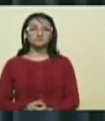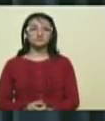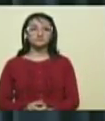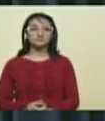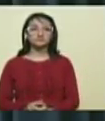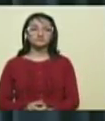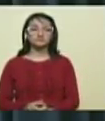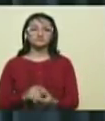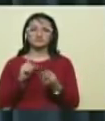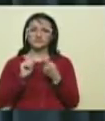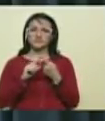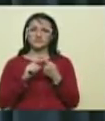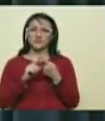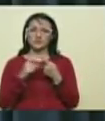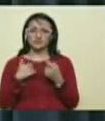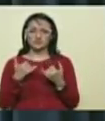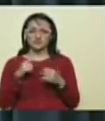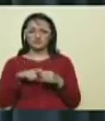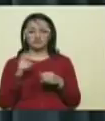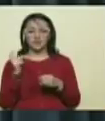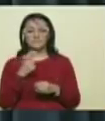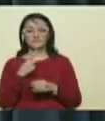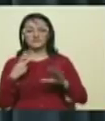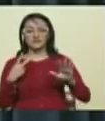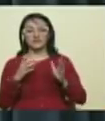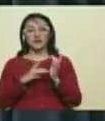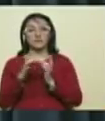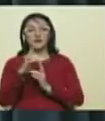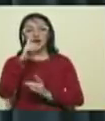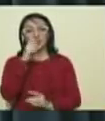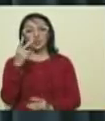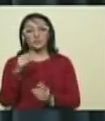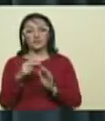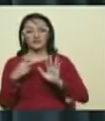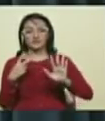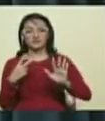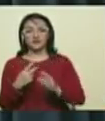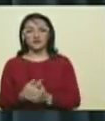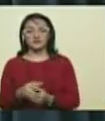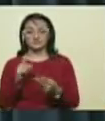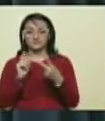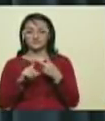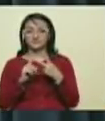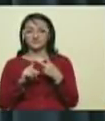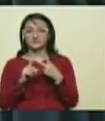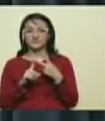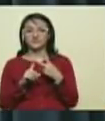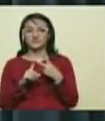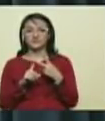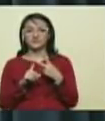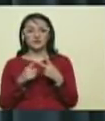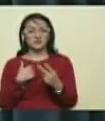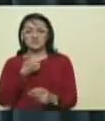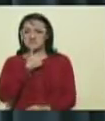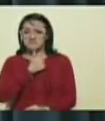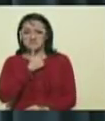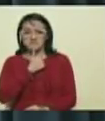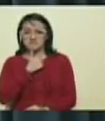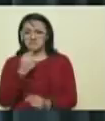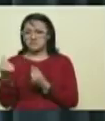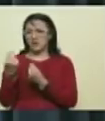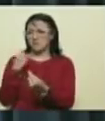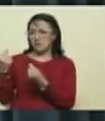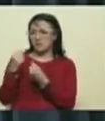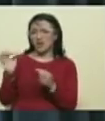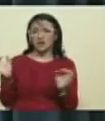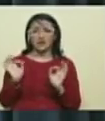uno, nos salimos de la OEA el 27 de abril del año 2017. Dos, como no vamos a tolerar ningún tipo de insulto, ni